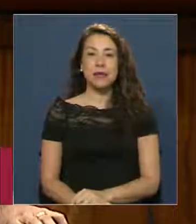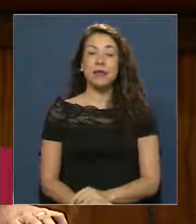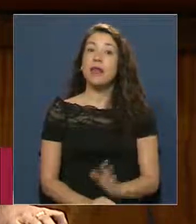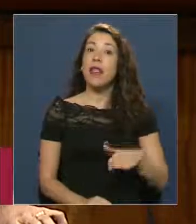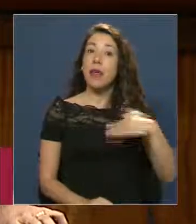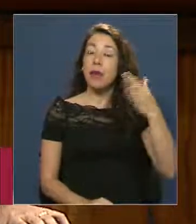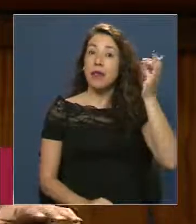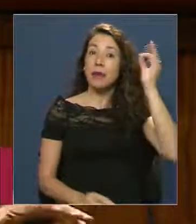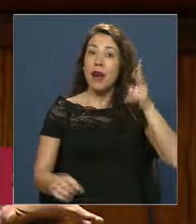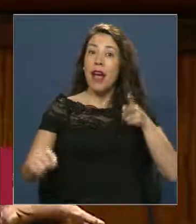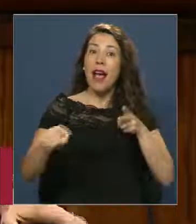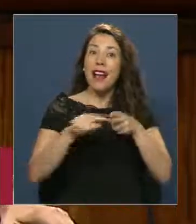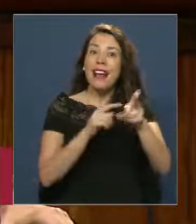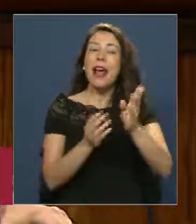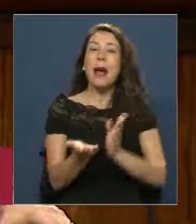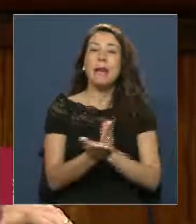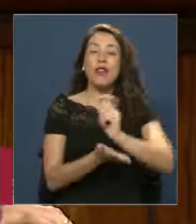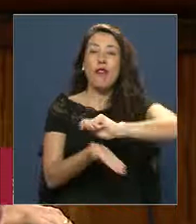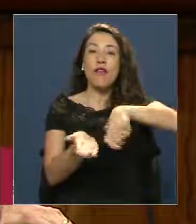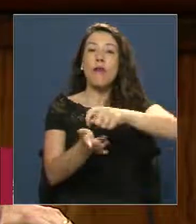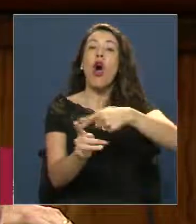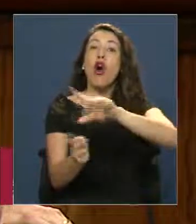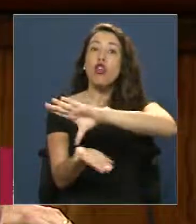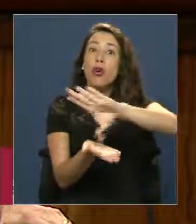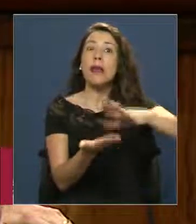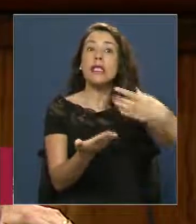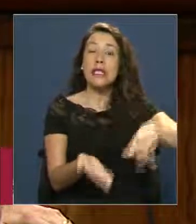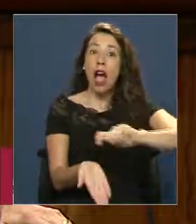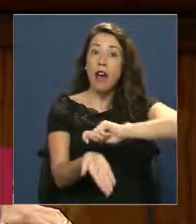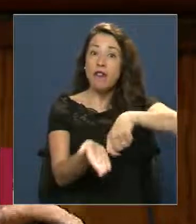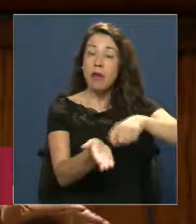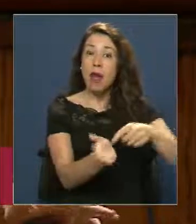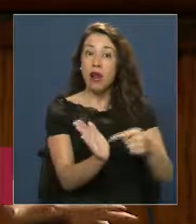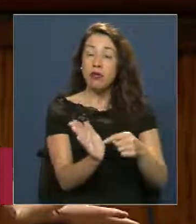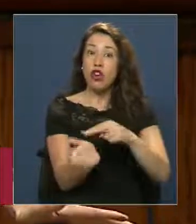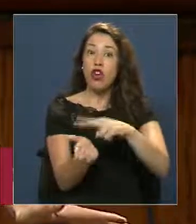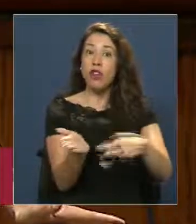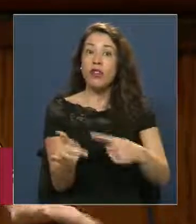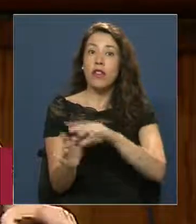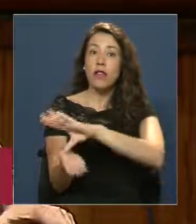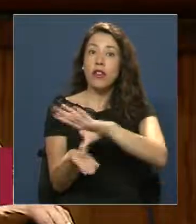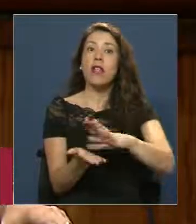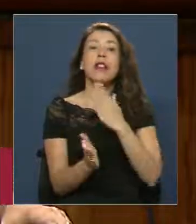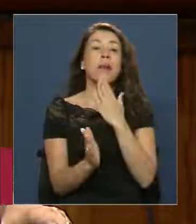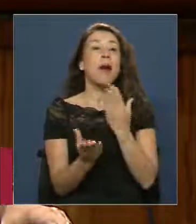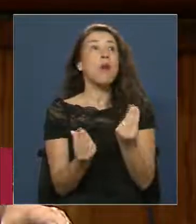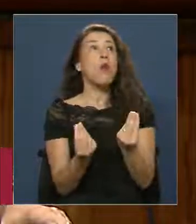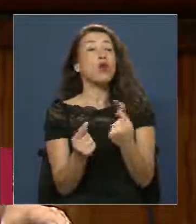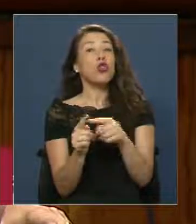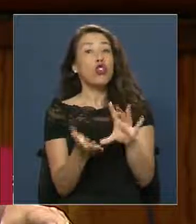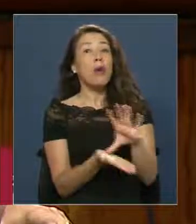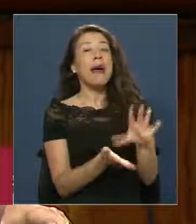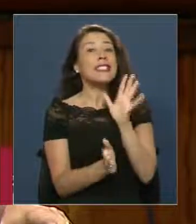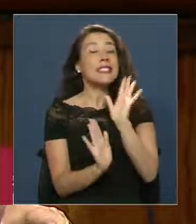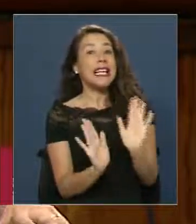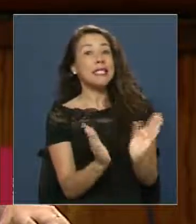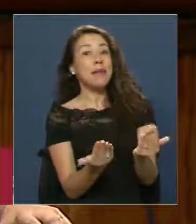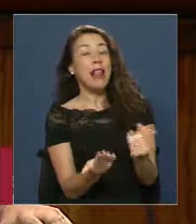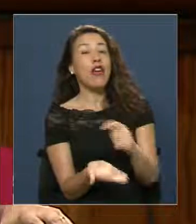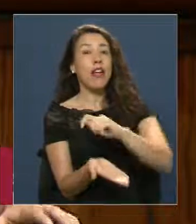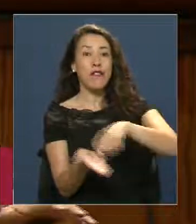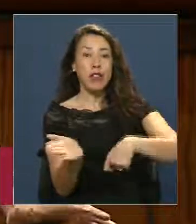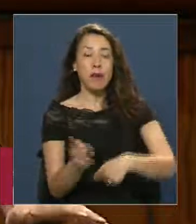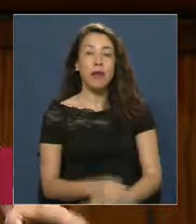ceremonia de apertura de firma, otros países han suscrito la Convención Multilateral y se espera que muchos más también la puedan suscribir.